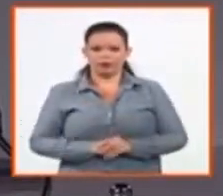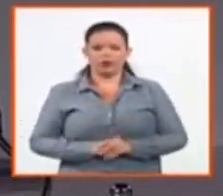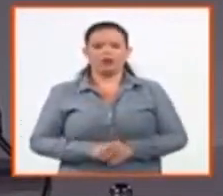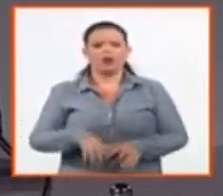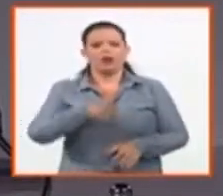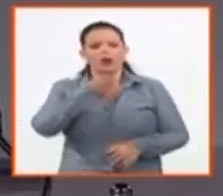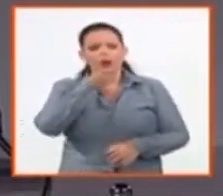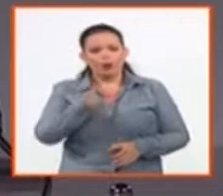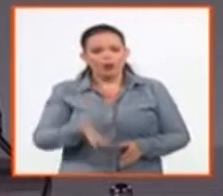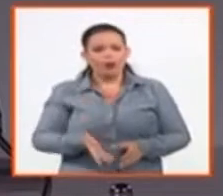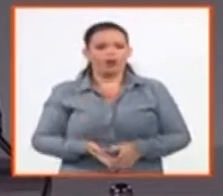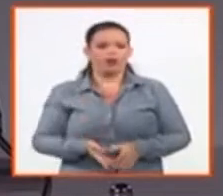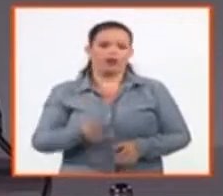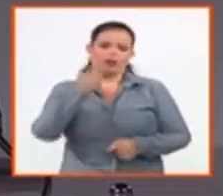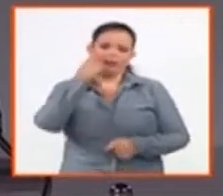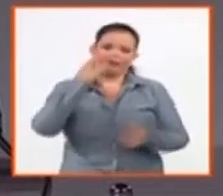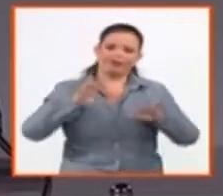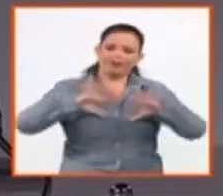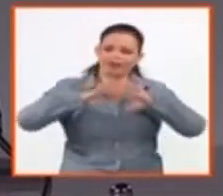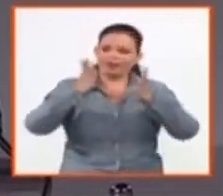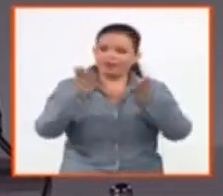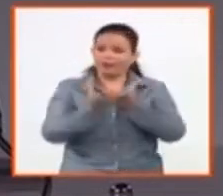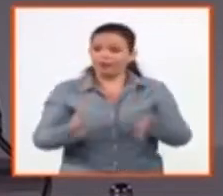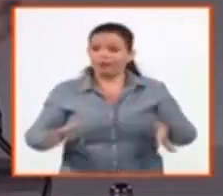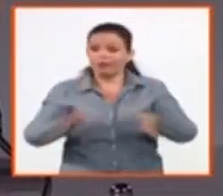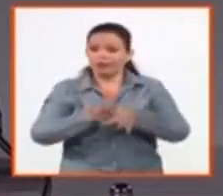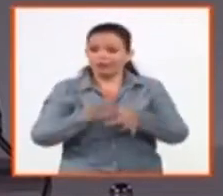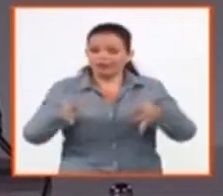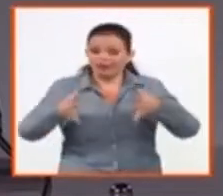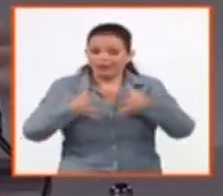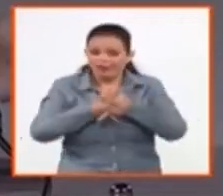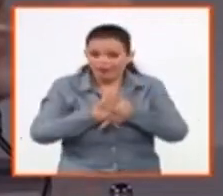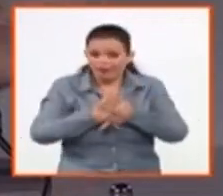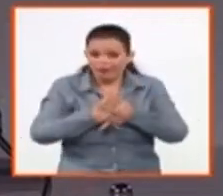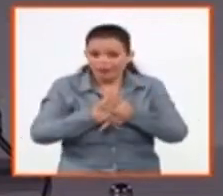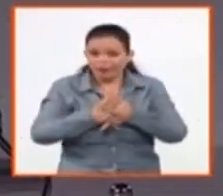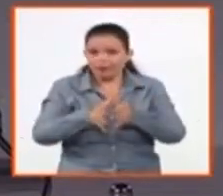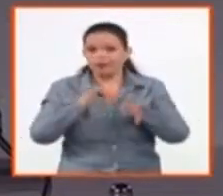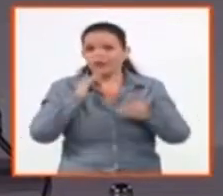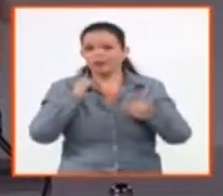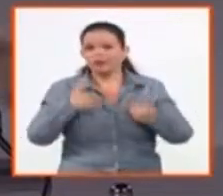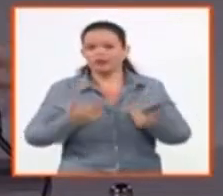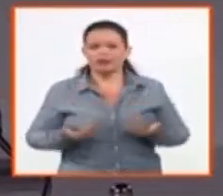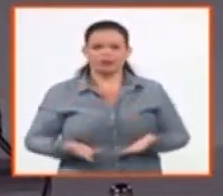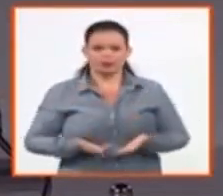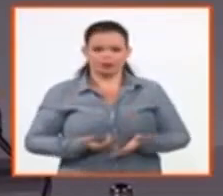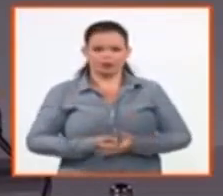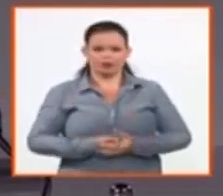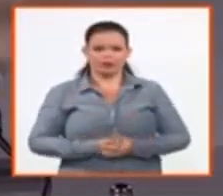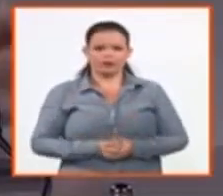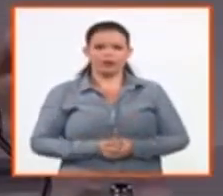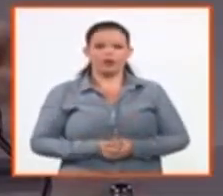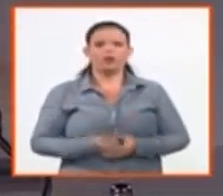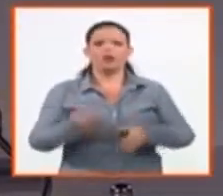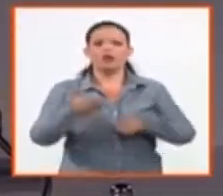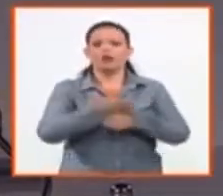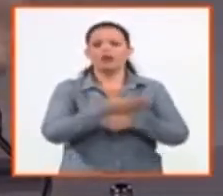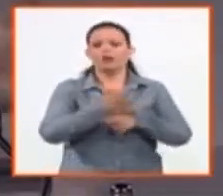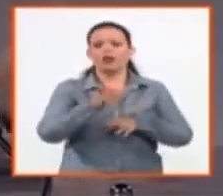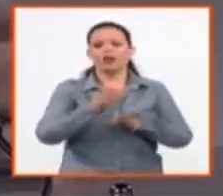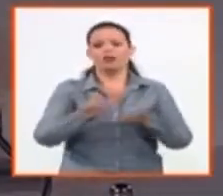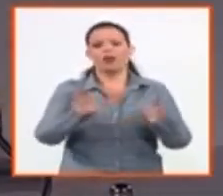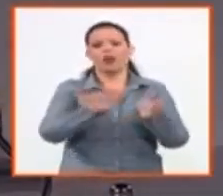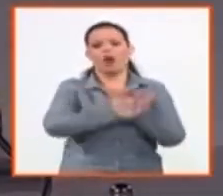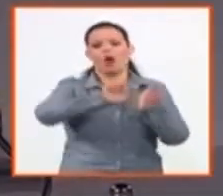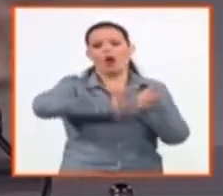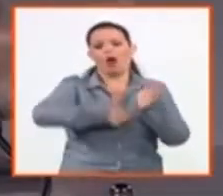que eso actúe de forma coordinada solamente se logra mediante, como ellos tenían, la famosa loya jirga, convenios de los señores jefes